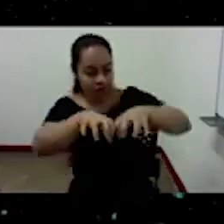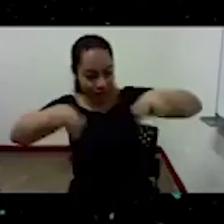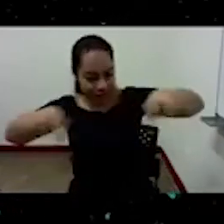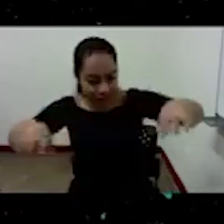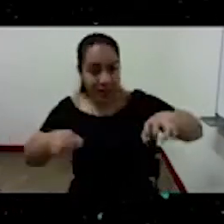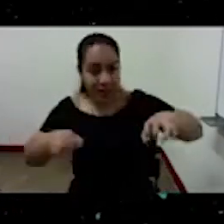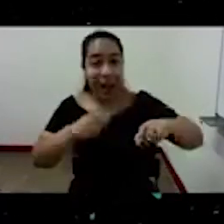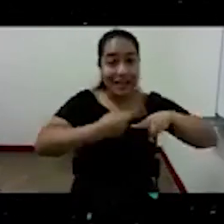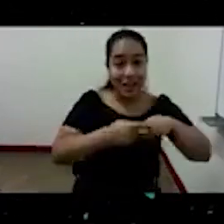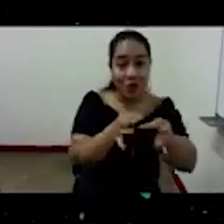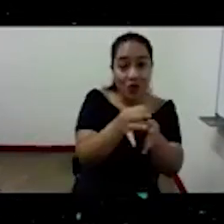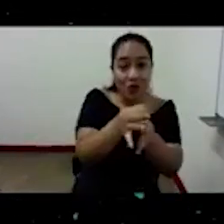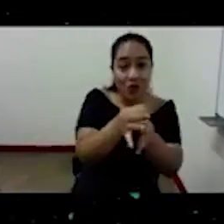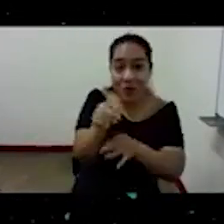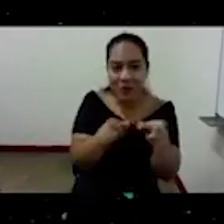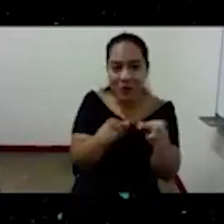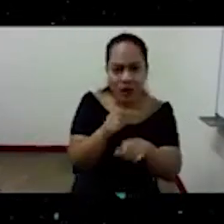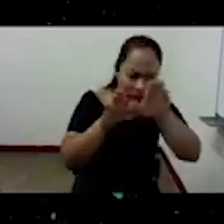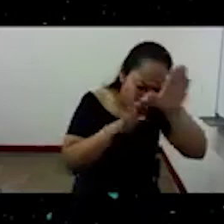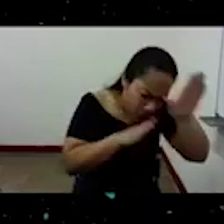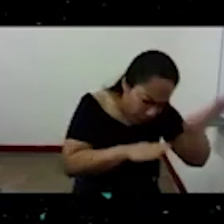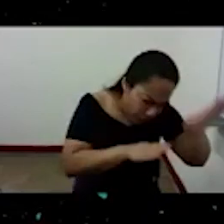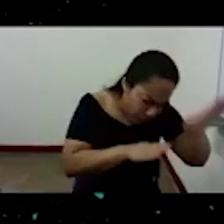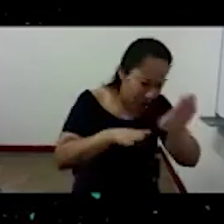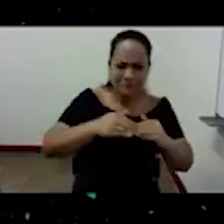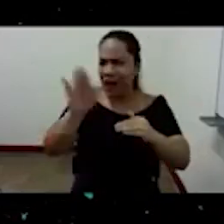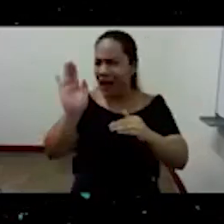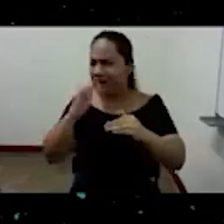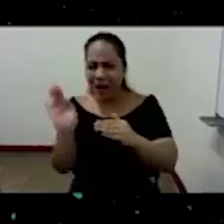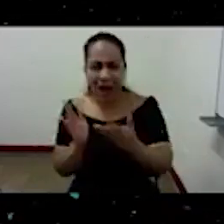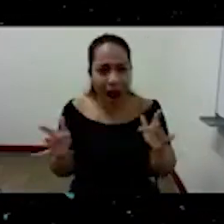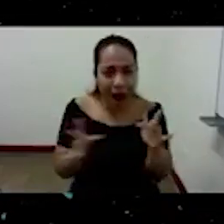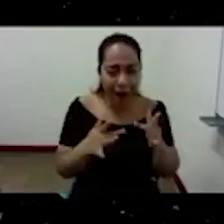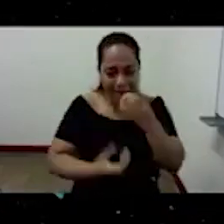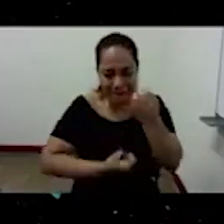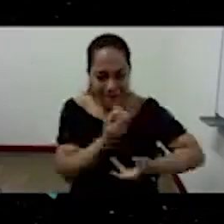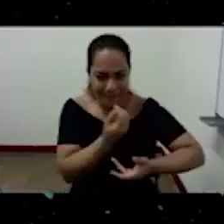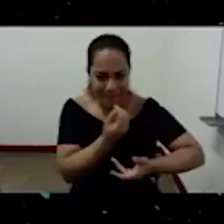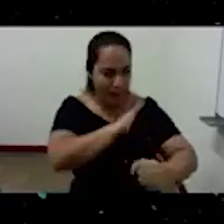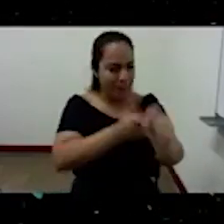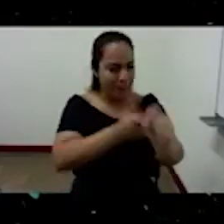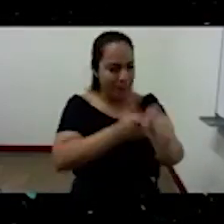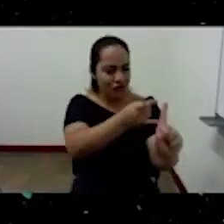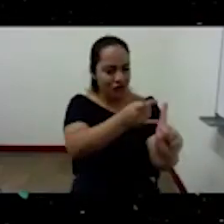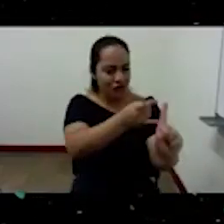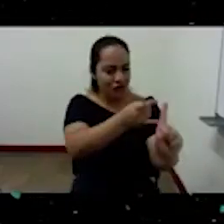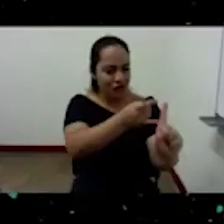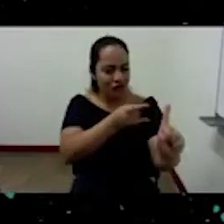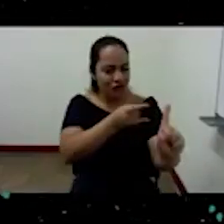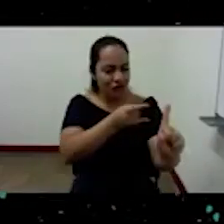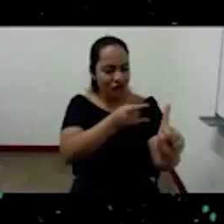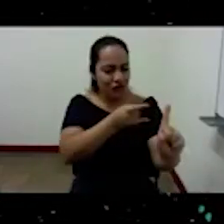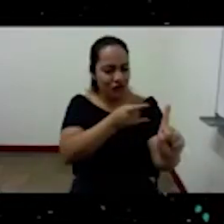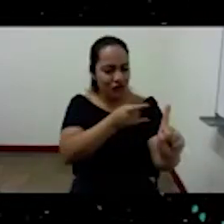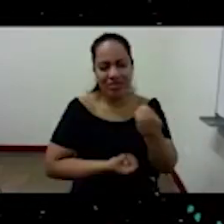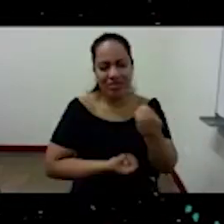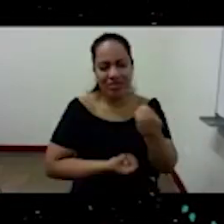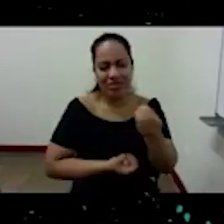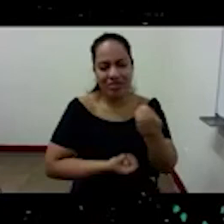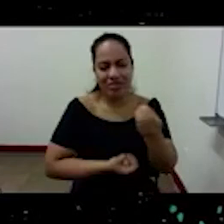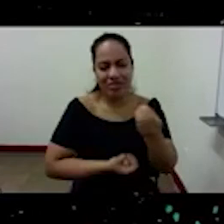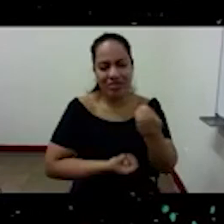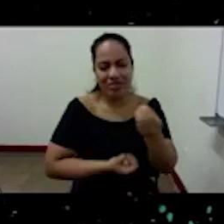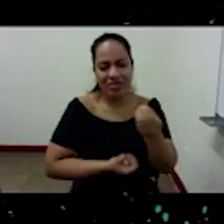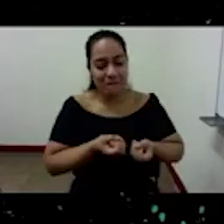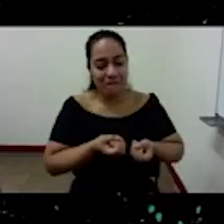dedica sus cultos más fervorosos y les consagra las potencias de creación artística, aunque de manera totalmente